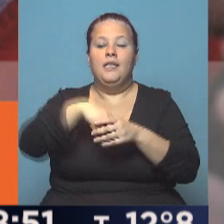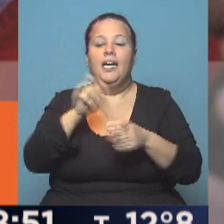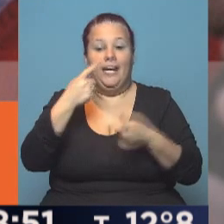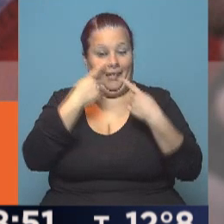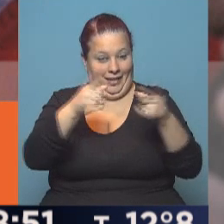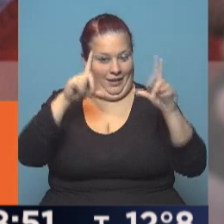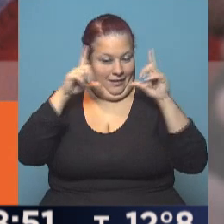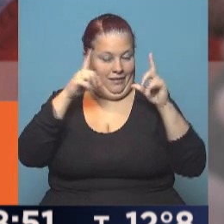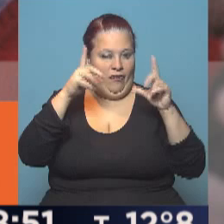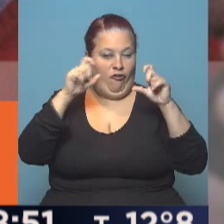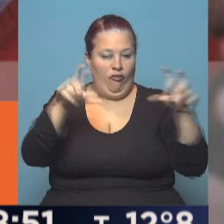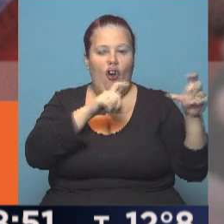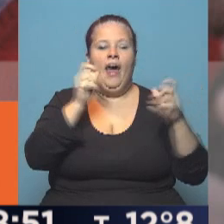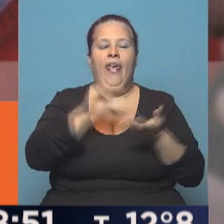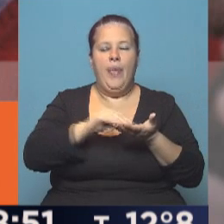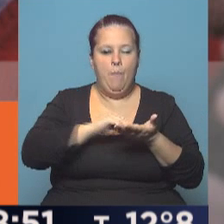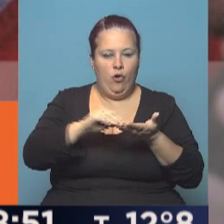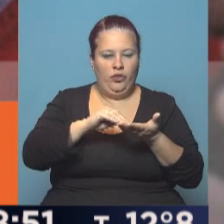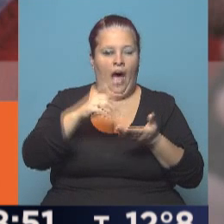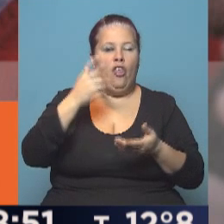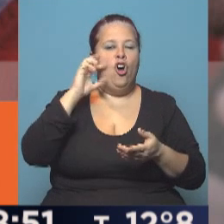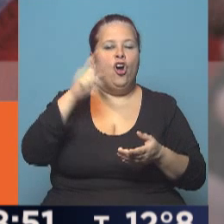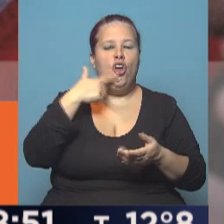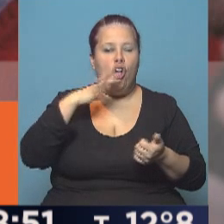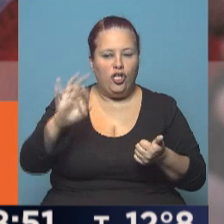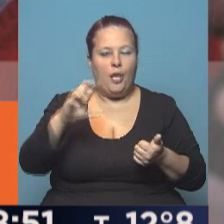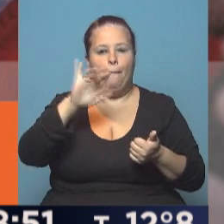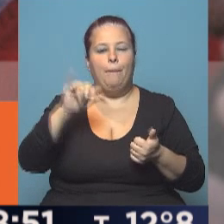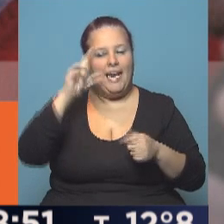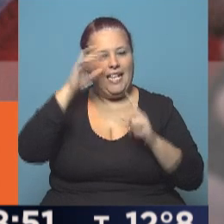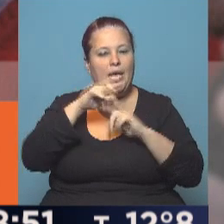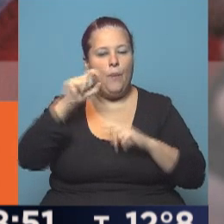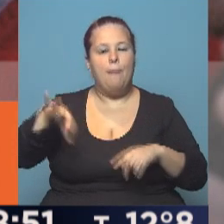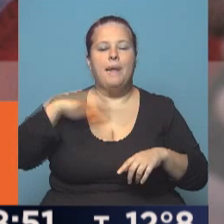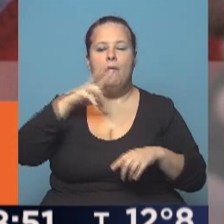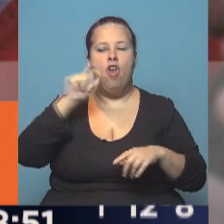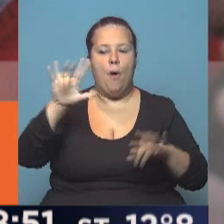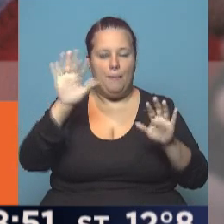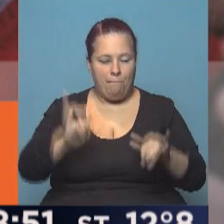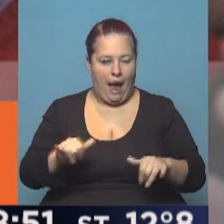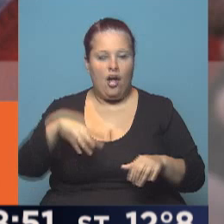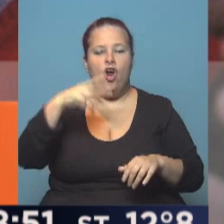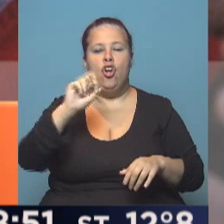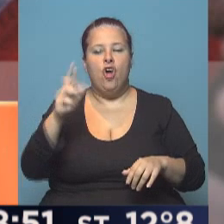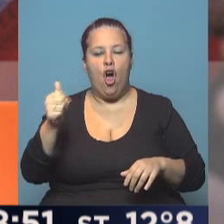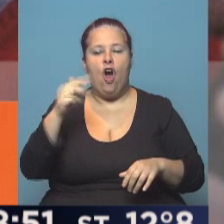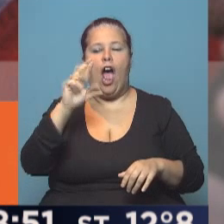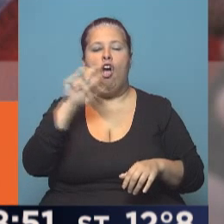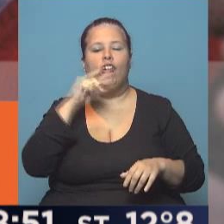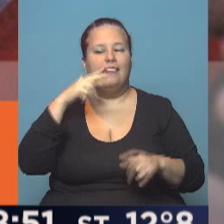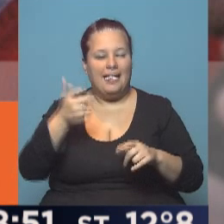como estamos viendo en imágenes el diputado leonardo grosso adolfo pérez esquivel premio nobel de la paz- nora cortiñas